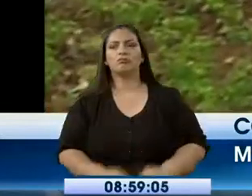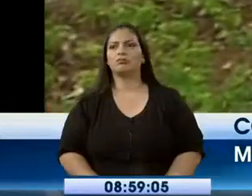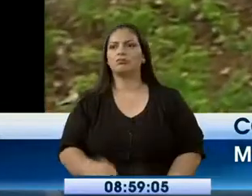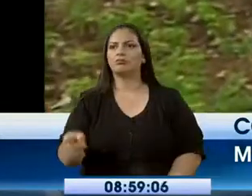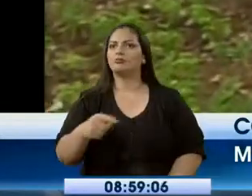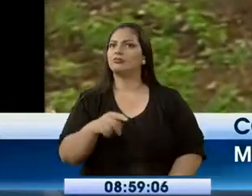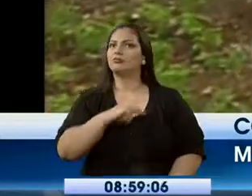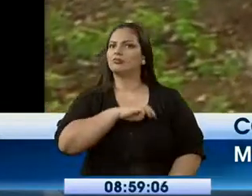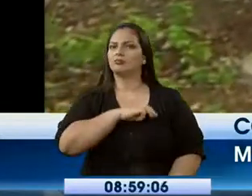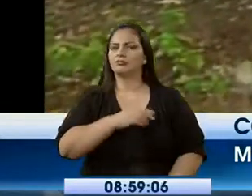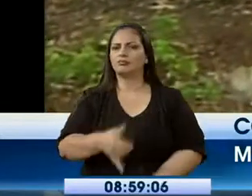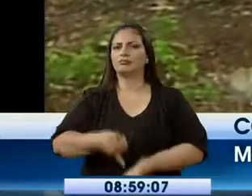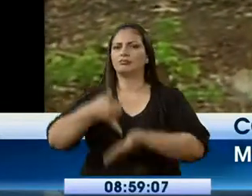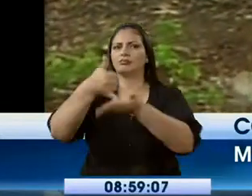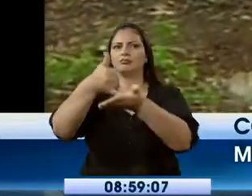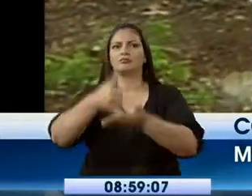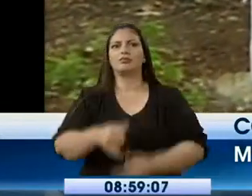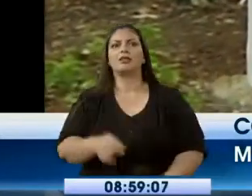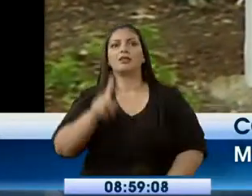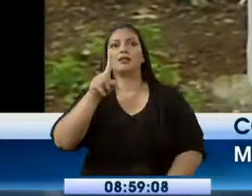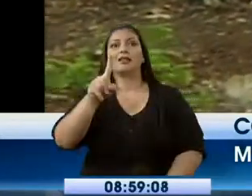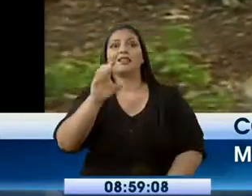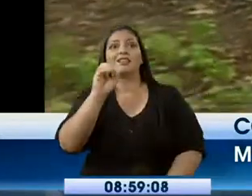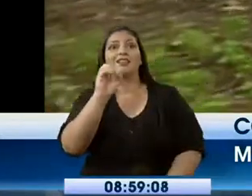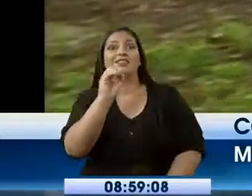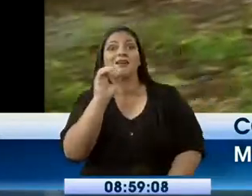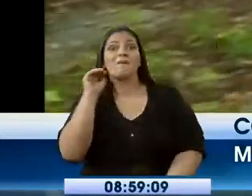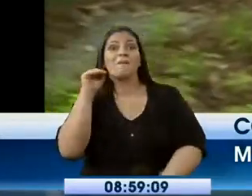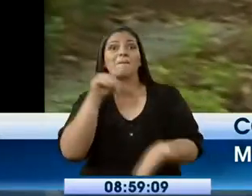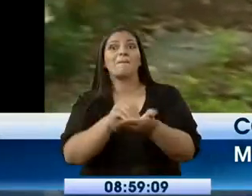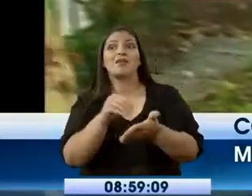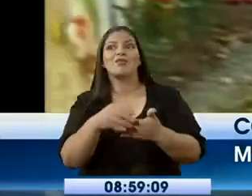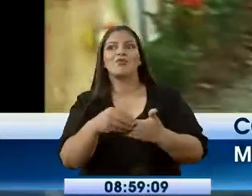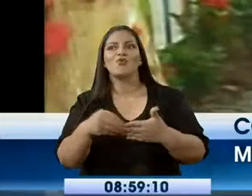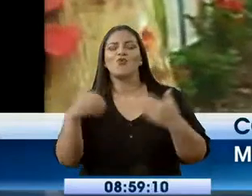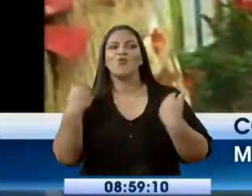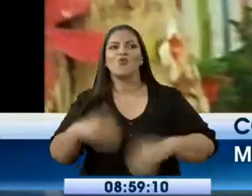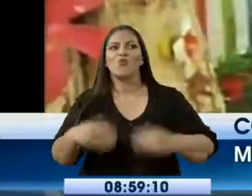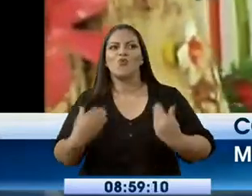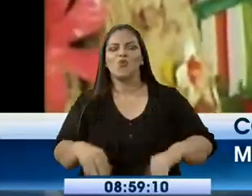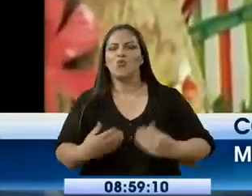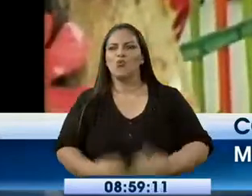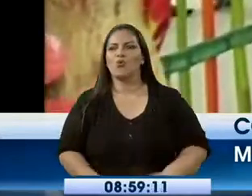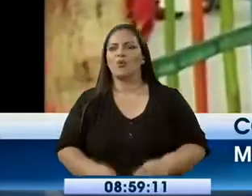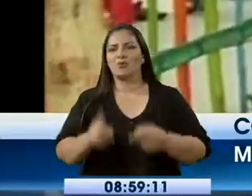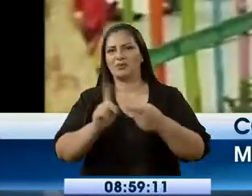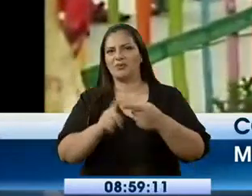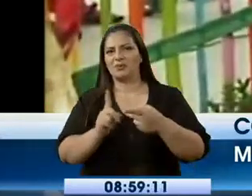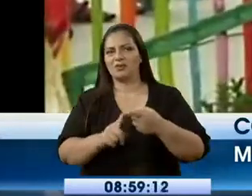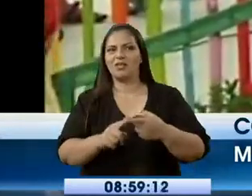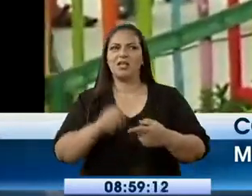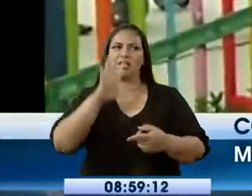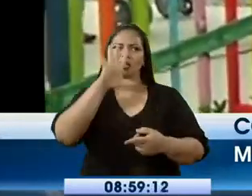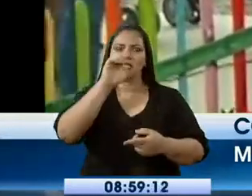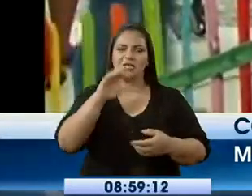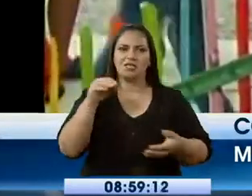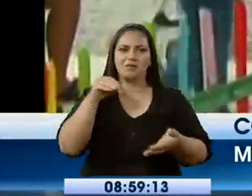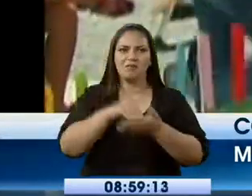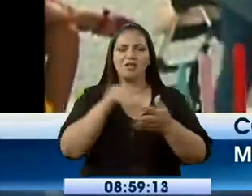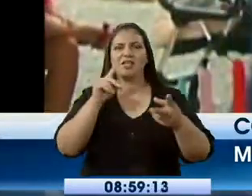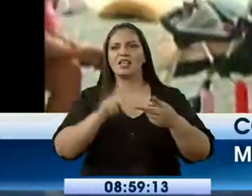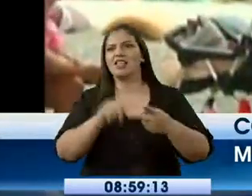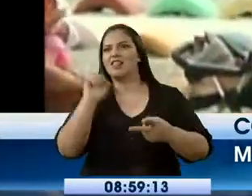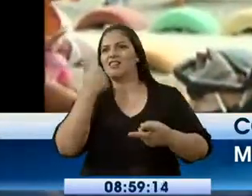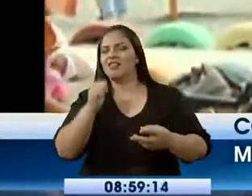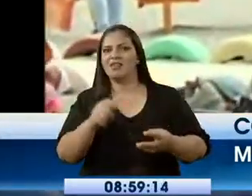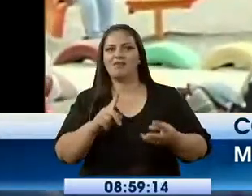e importante de $100,000, Enrique, que lo vamos a distribuir, 4 premios de 15,000, 3 premios de 10,000 y 2 premios de 5,000. Así que con